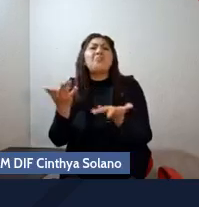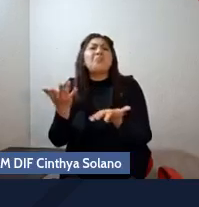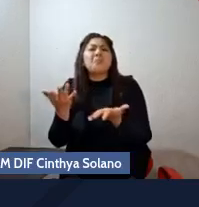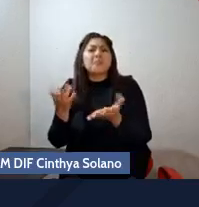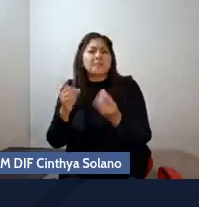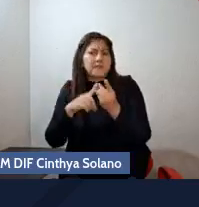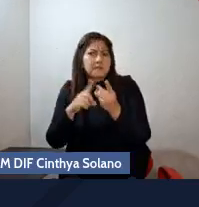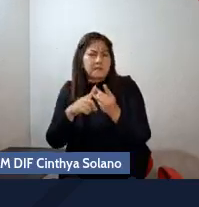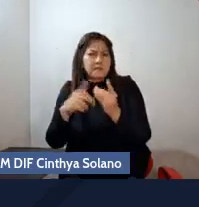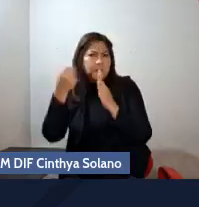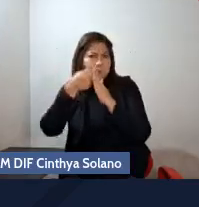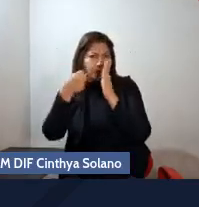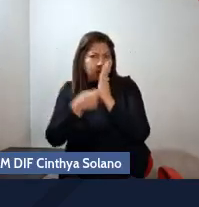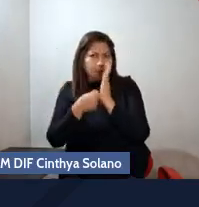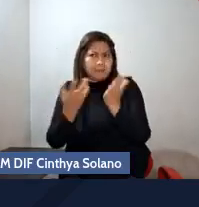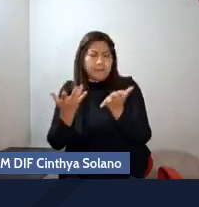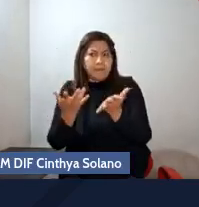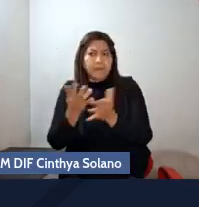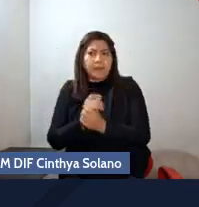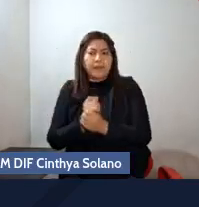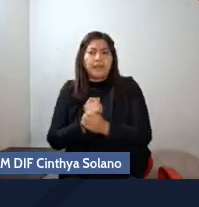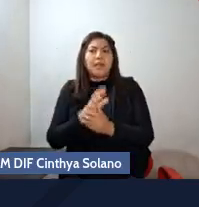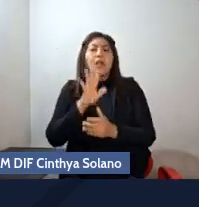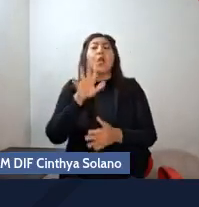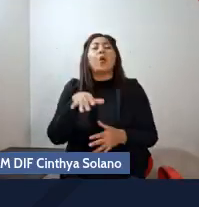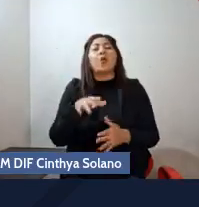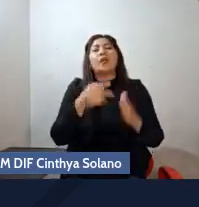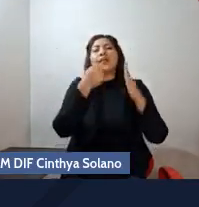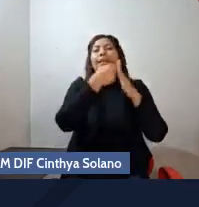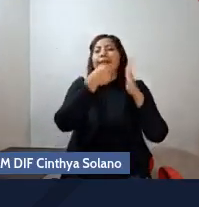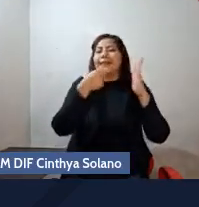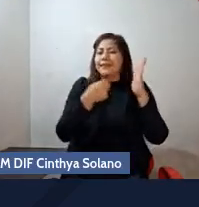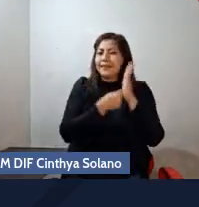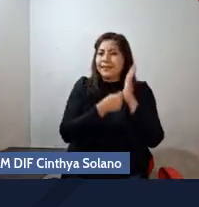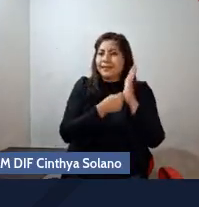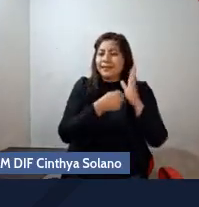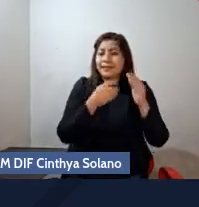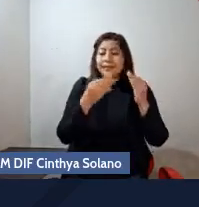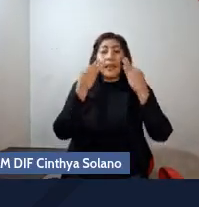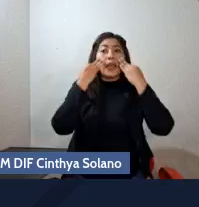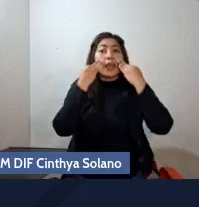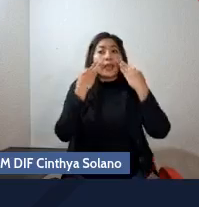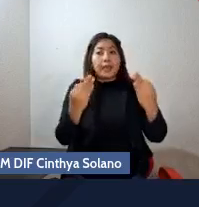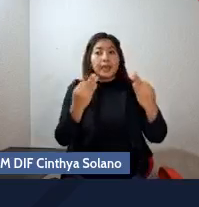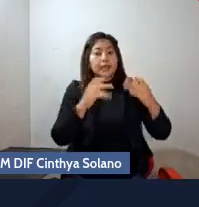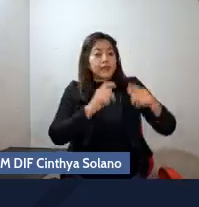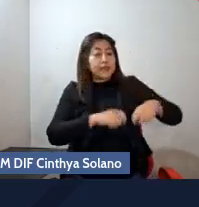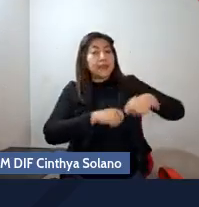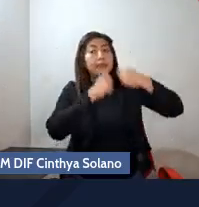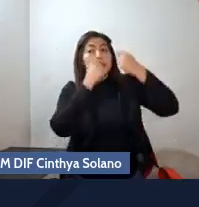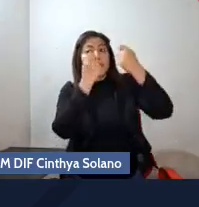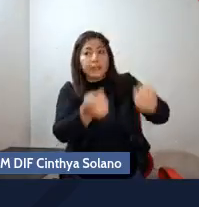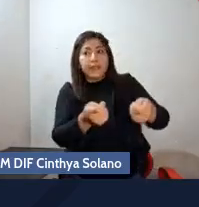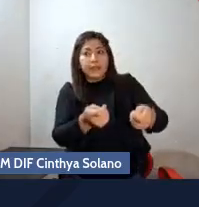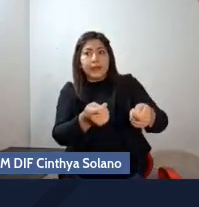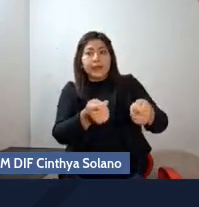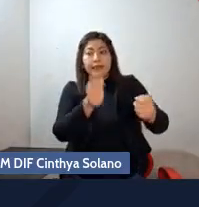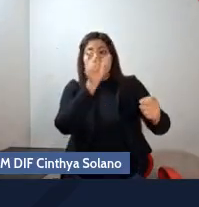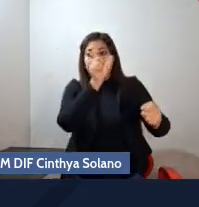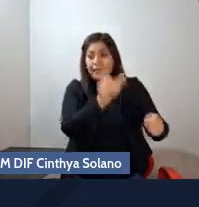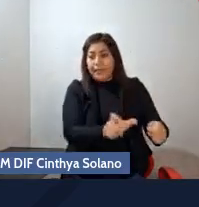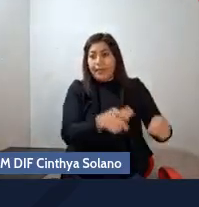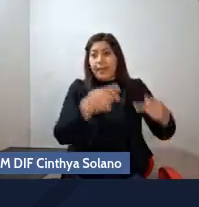El testamento se le entrega un primer testimonio al testador, o sea, la persona que expresó su